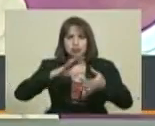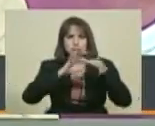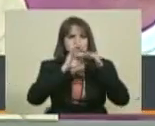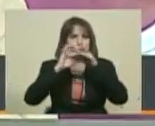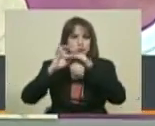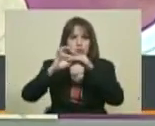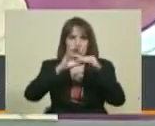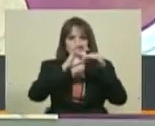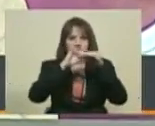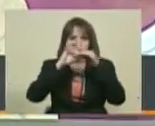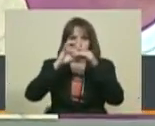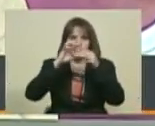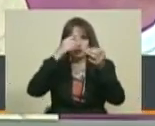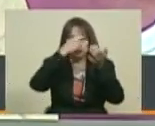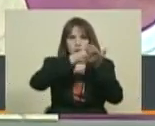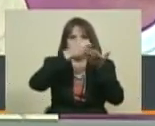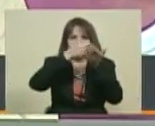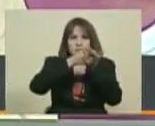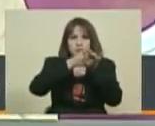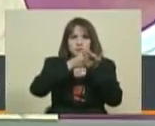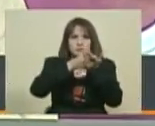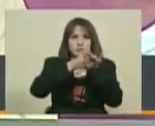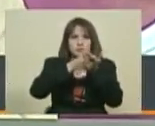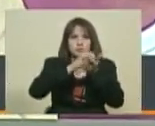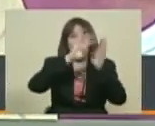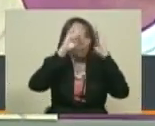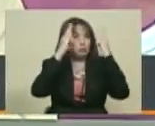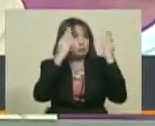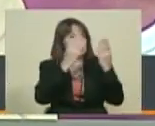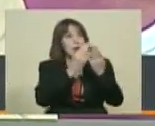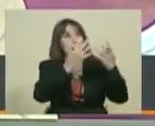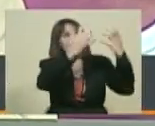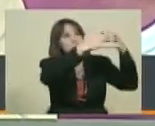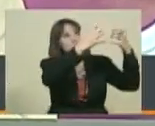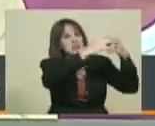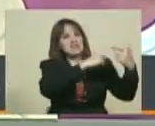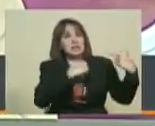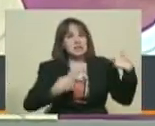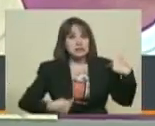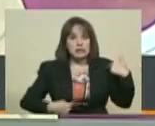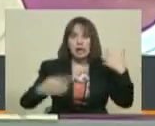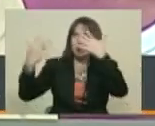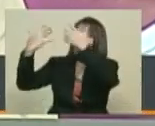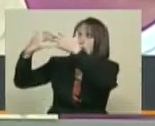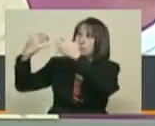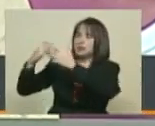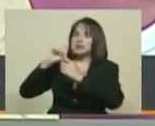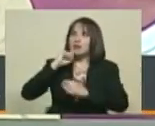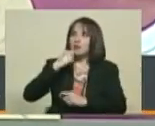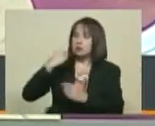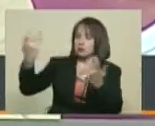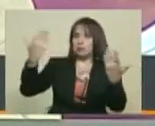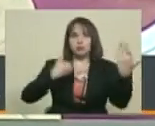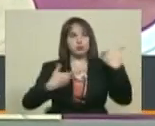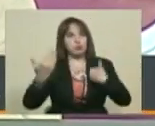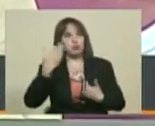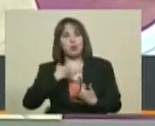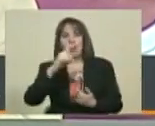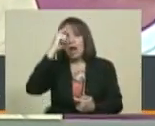mundiales de empresas poderosas de China, Rusia, la India,